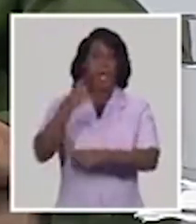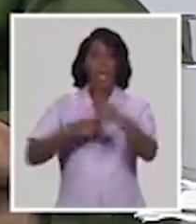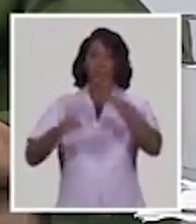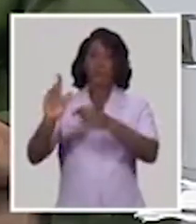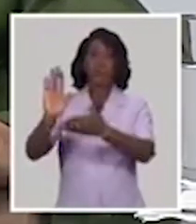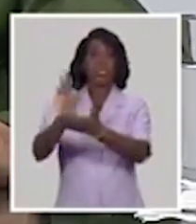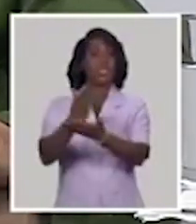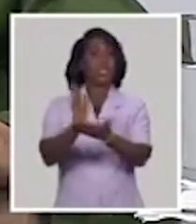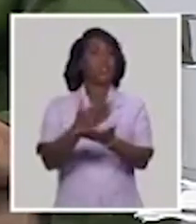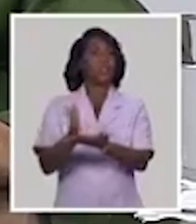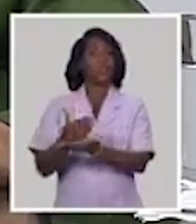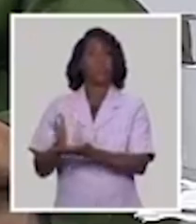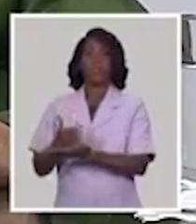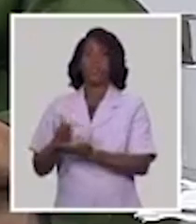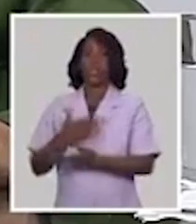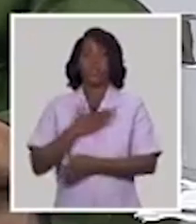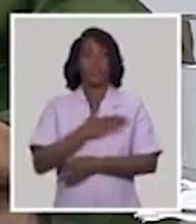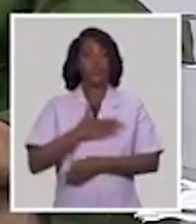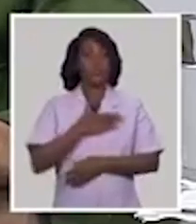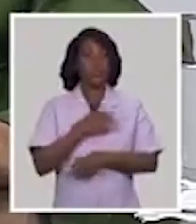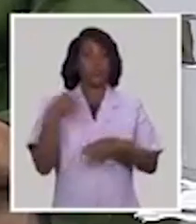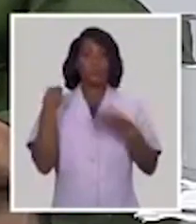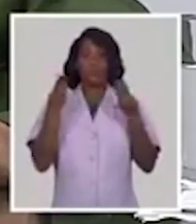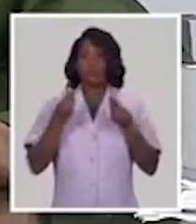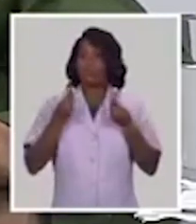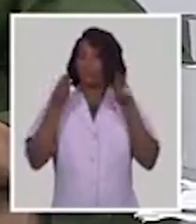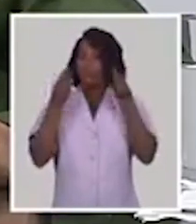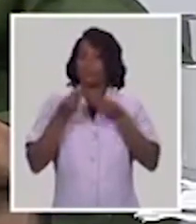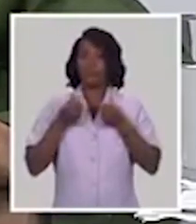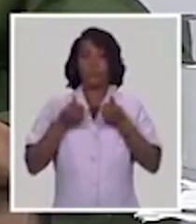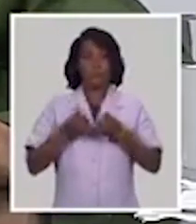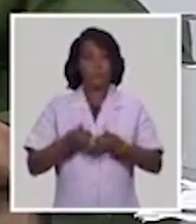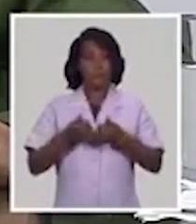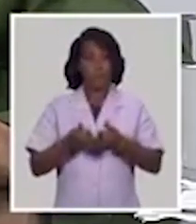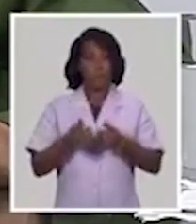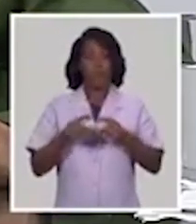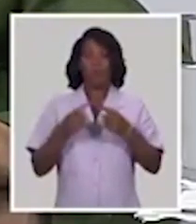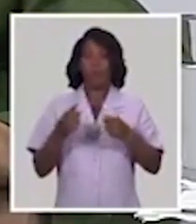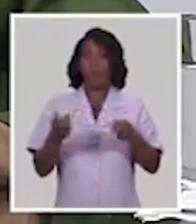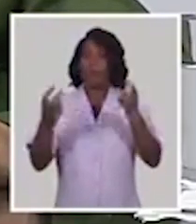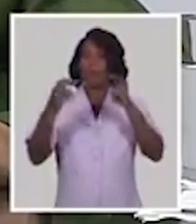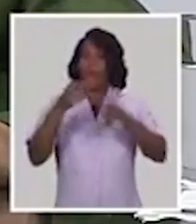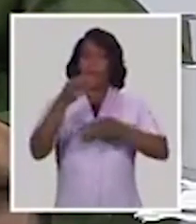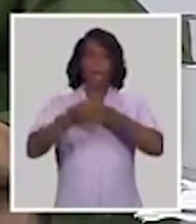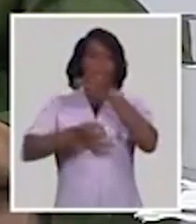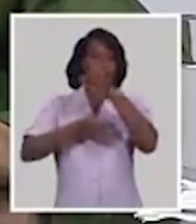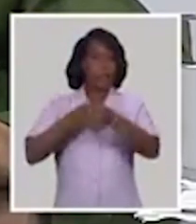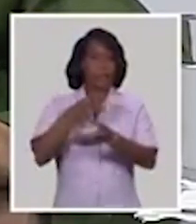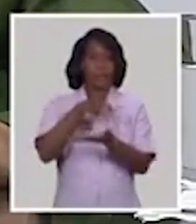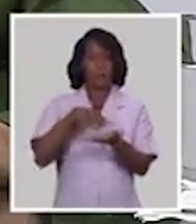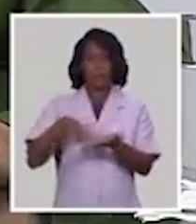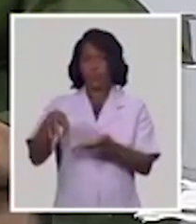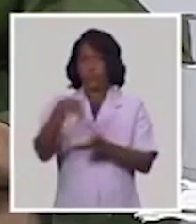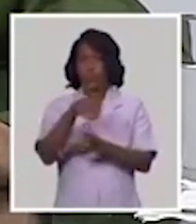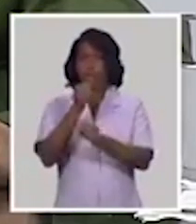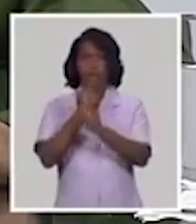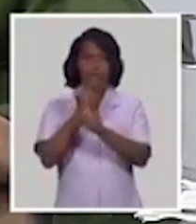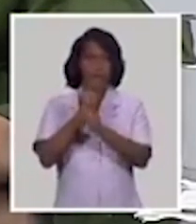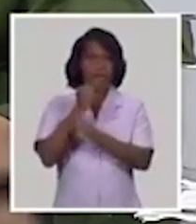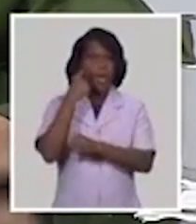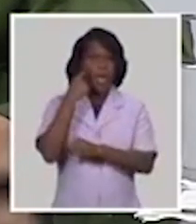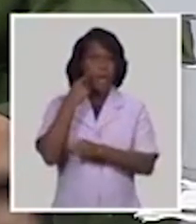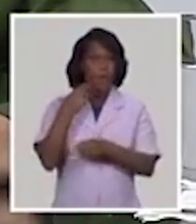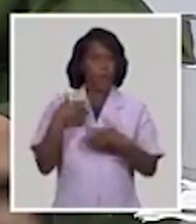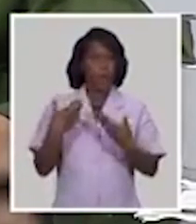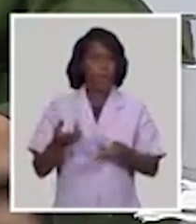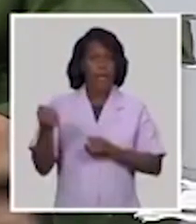ser considerable, y así lo vamos a tener en cuenta a la hora de realizar el despacho con todas las entidades. Se establece